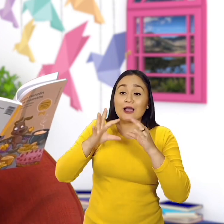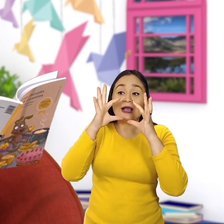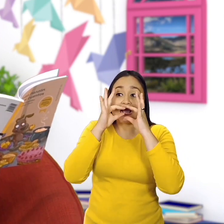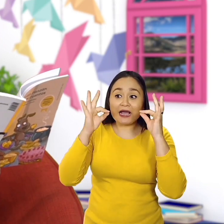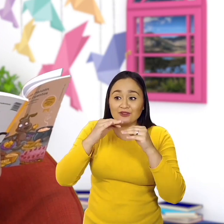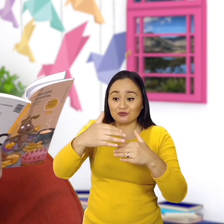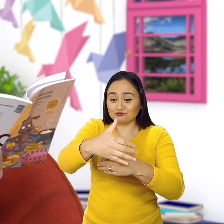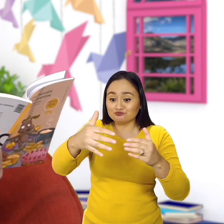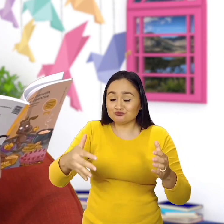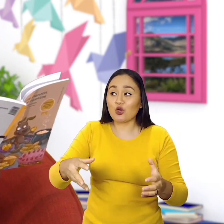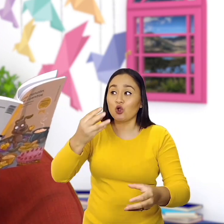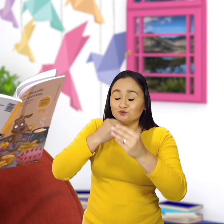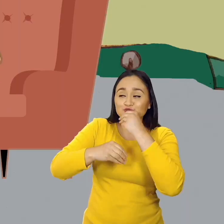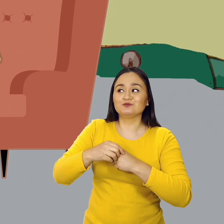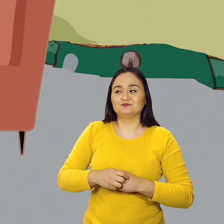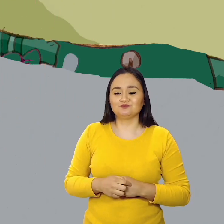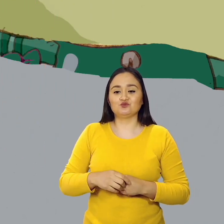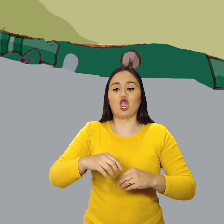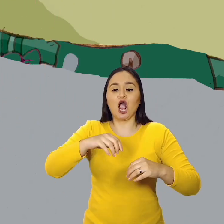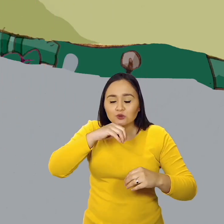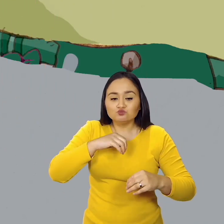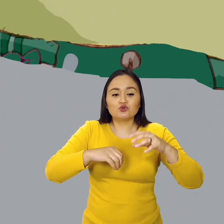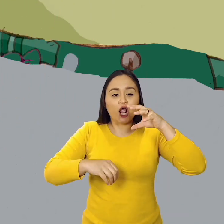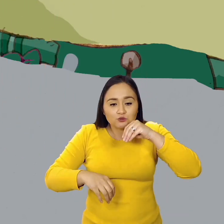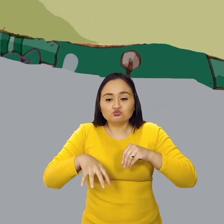comeré el gato y su sillón».